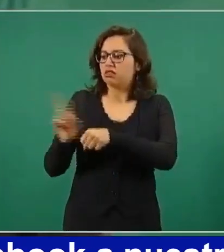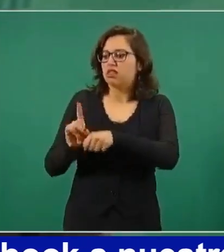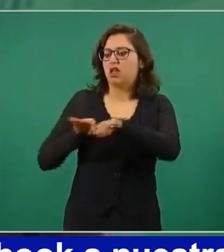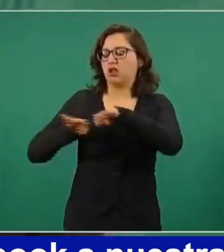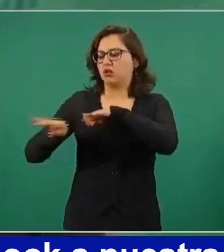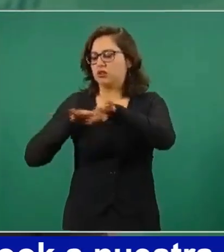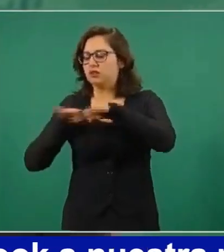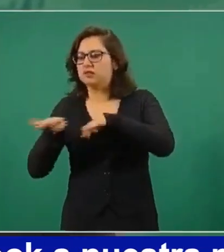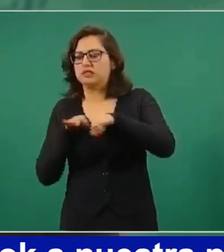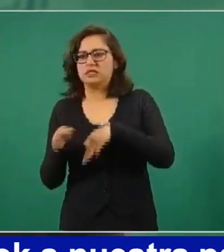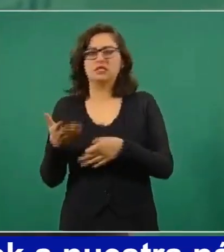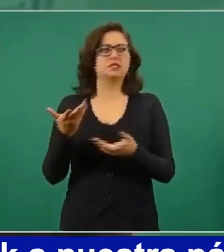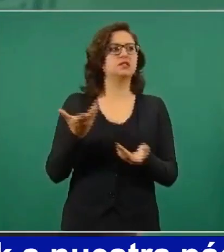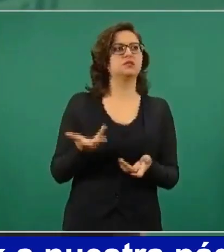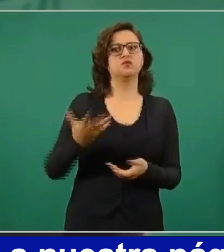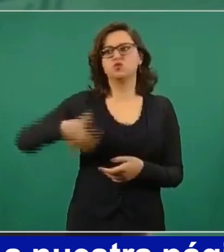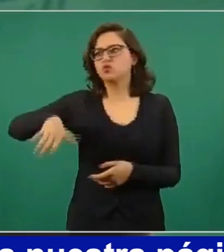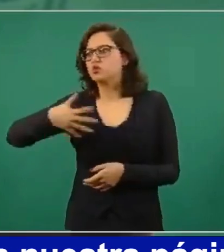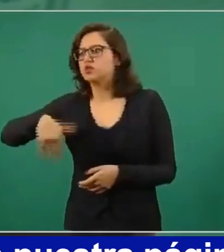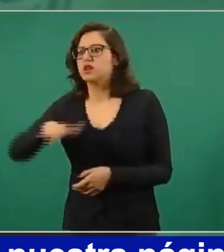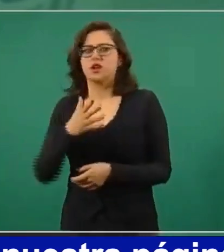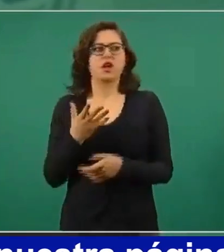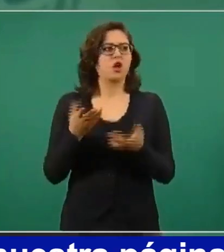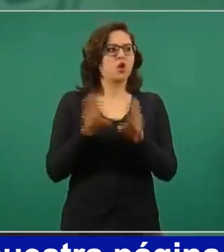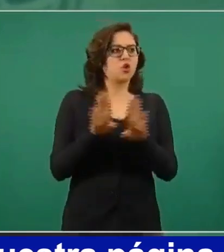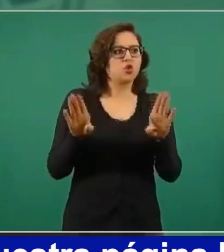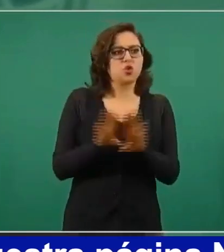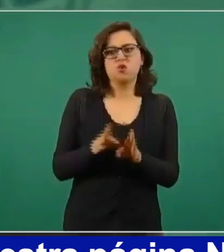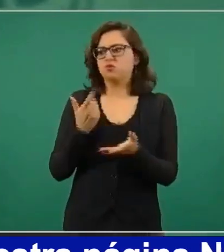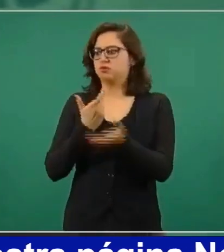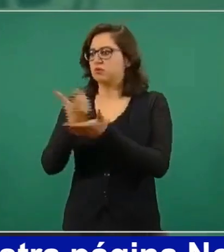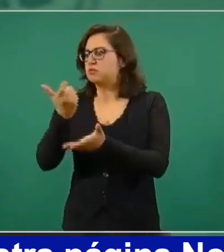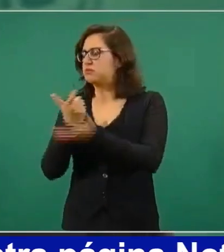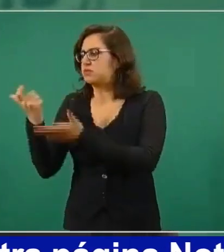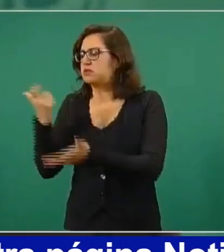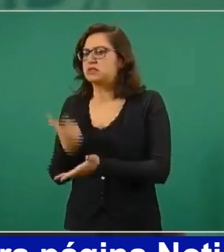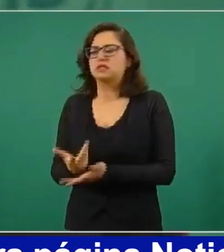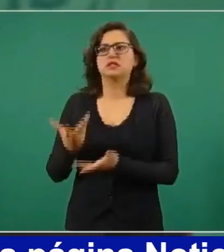porque tiene que garantizar la nómina,